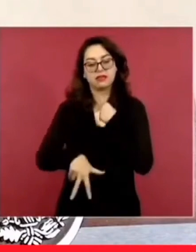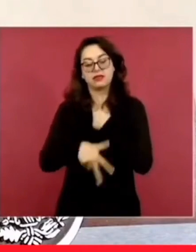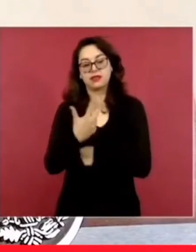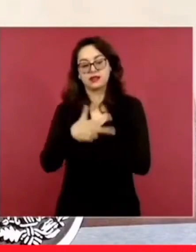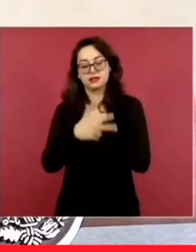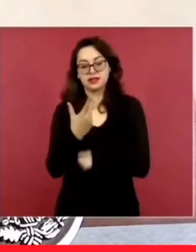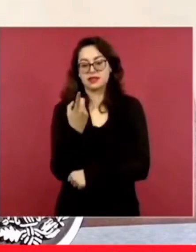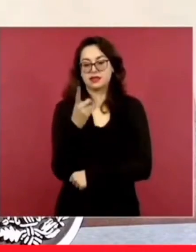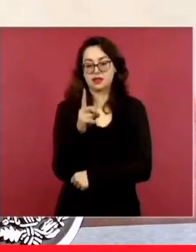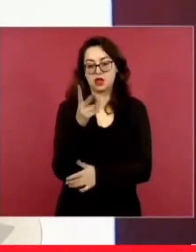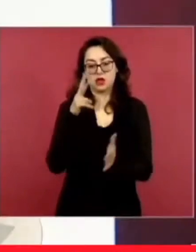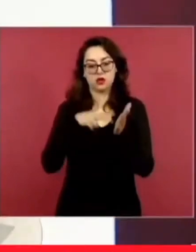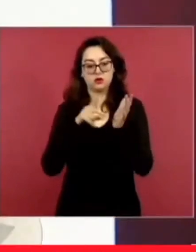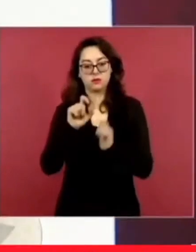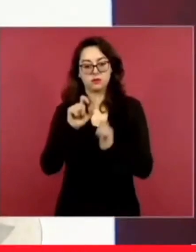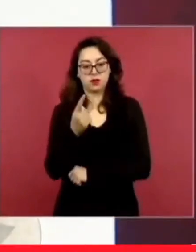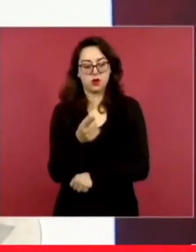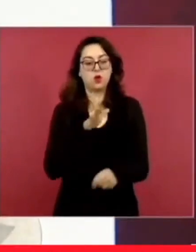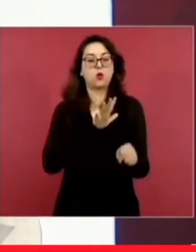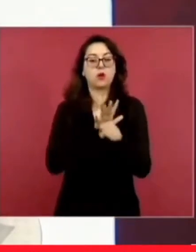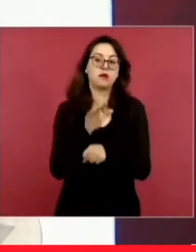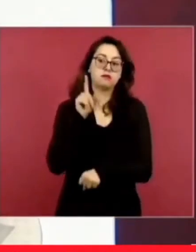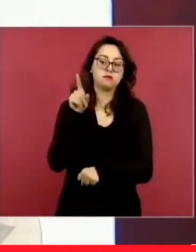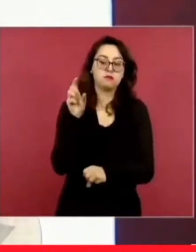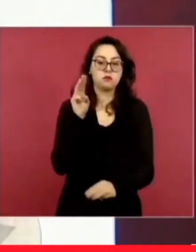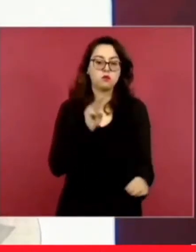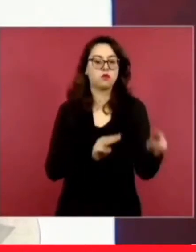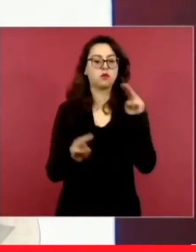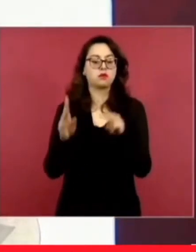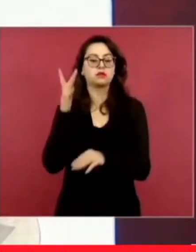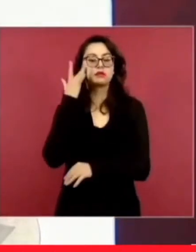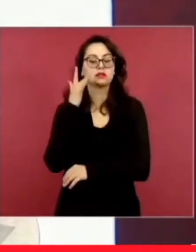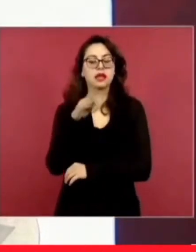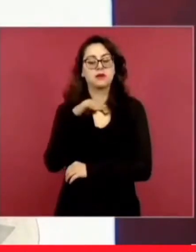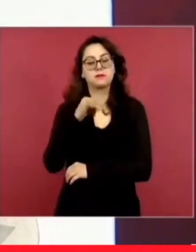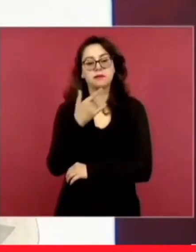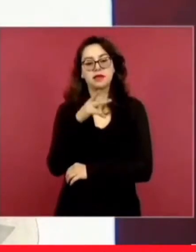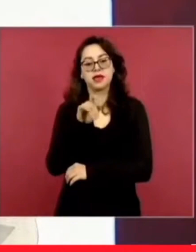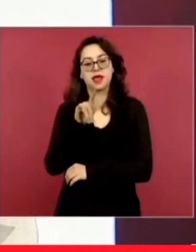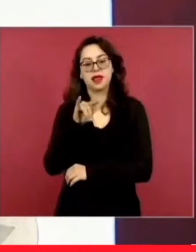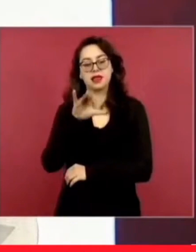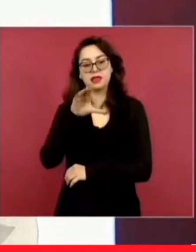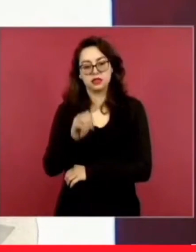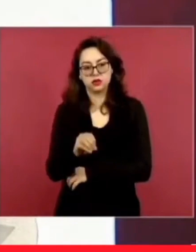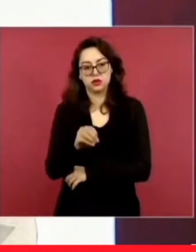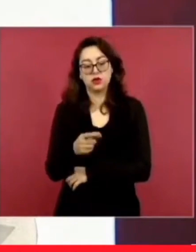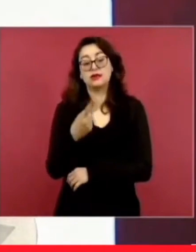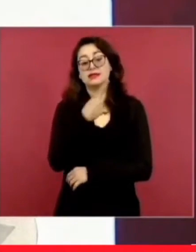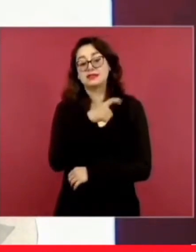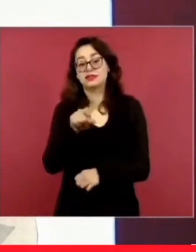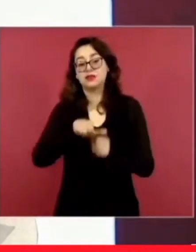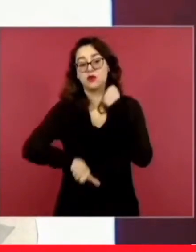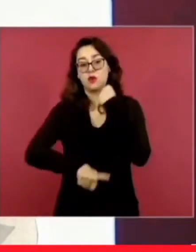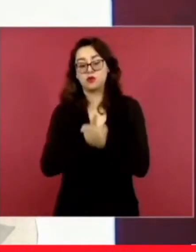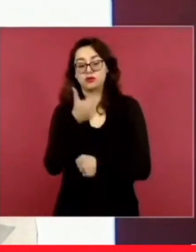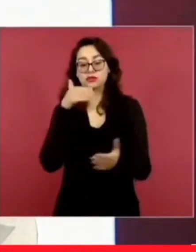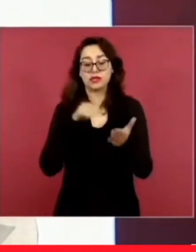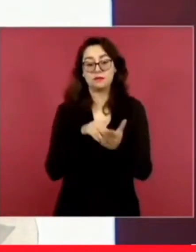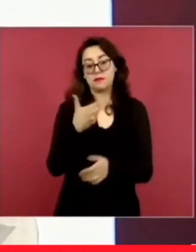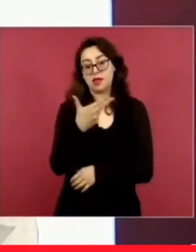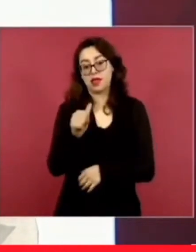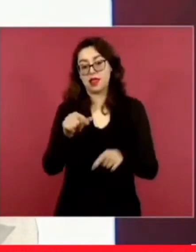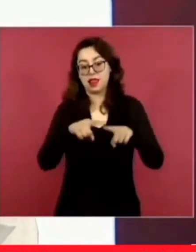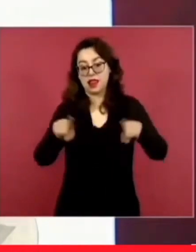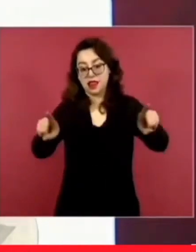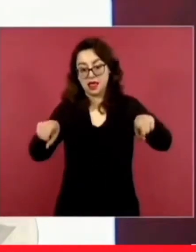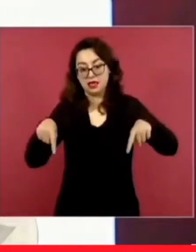2021, fue el caso Sierra de San Miguelito, con 111,160 hectáreas. Trabajamos con 36